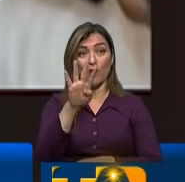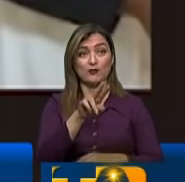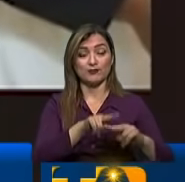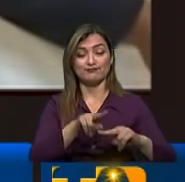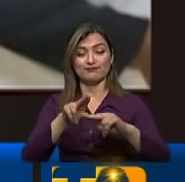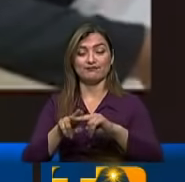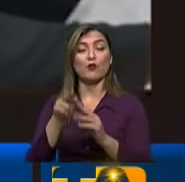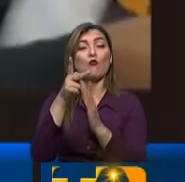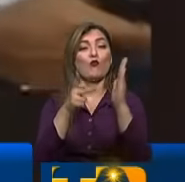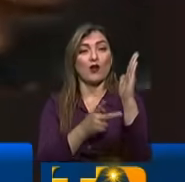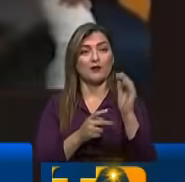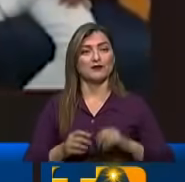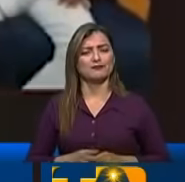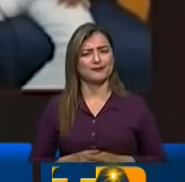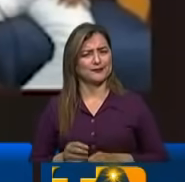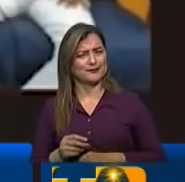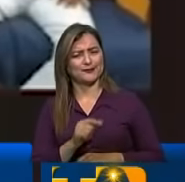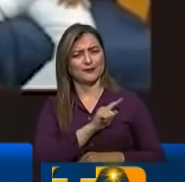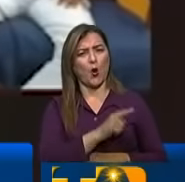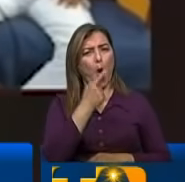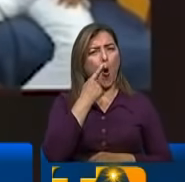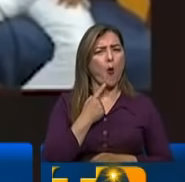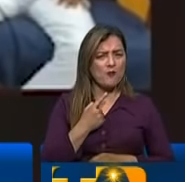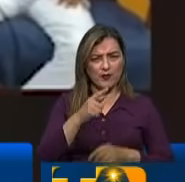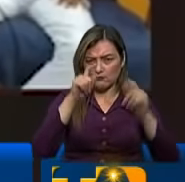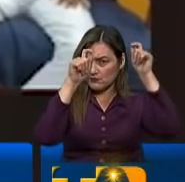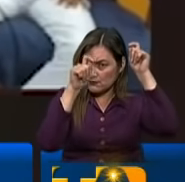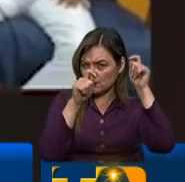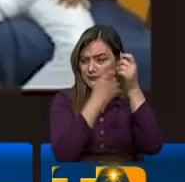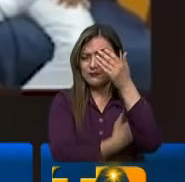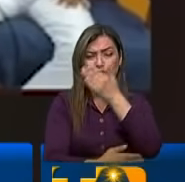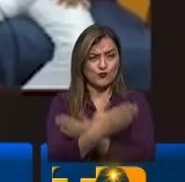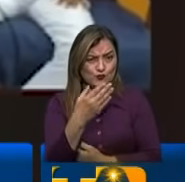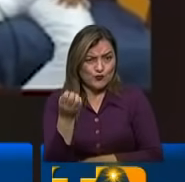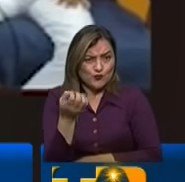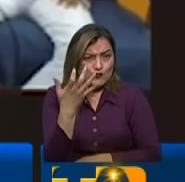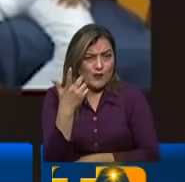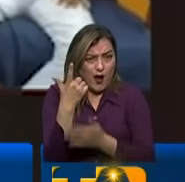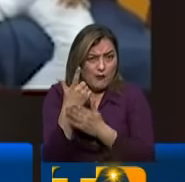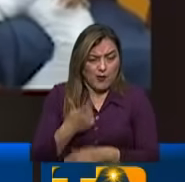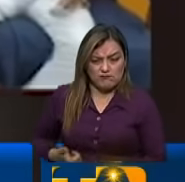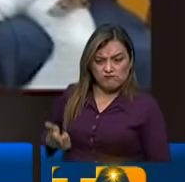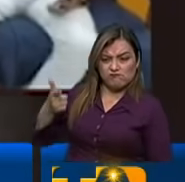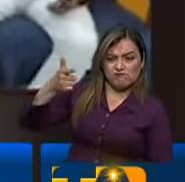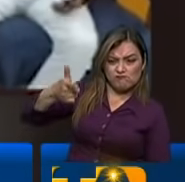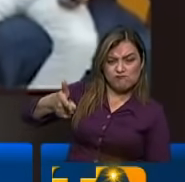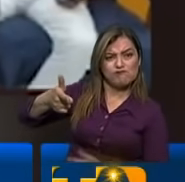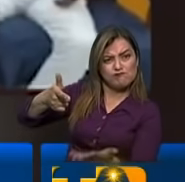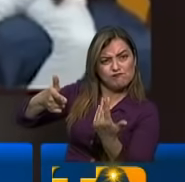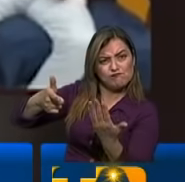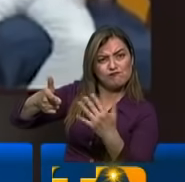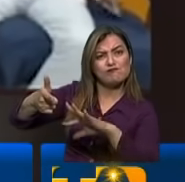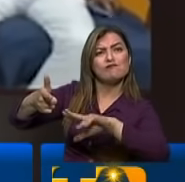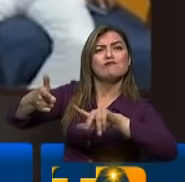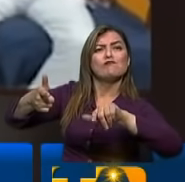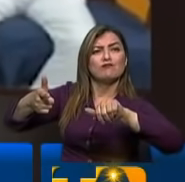4 personas desarrollando el programa cuando de repente aparece un hombre con gorra, camiseta blanca y portando un arma. Les apunta y luego